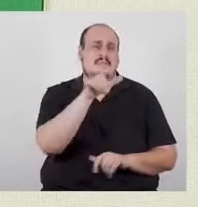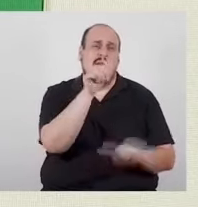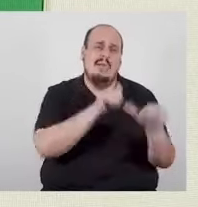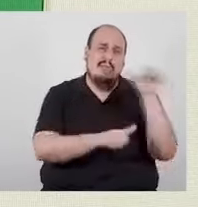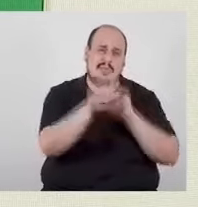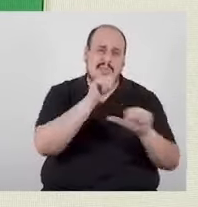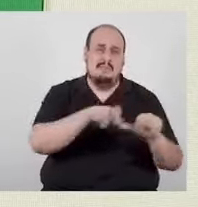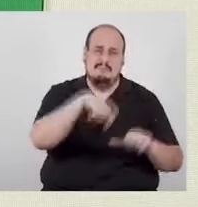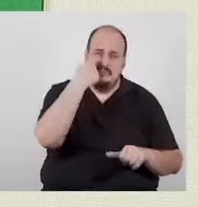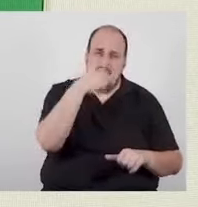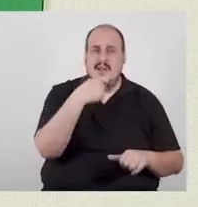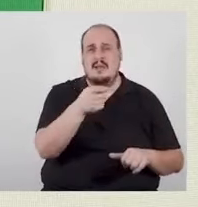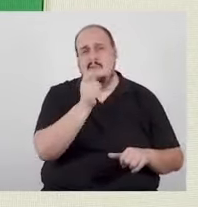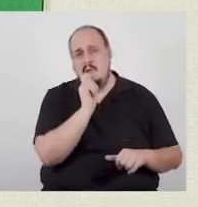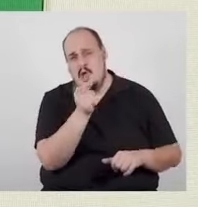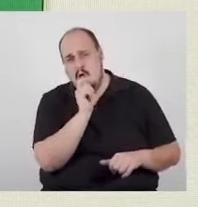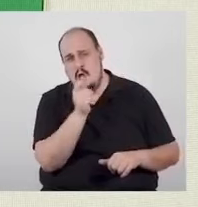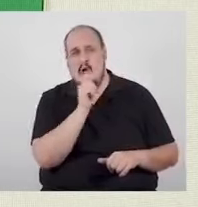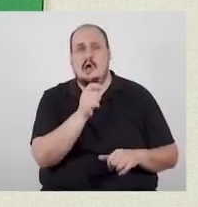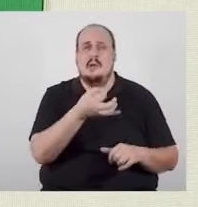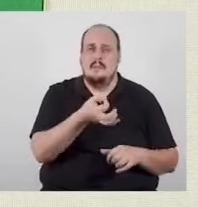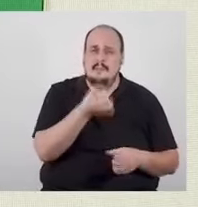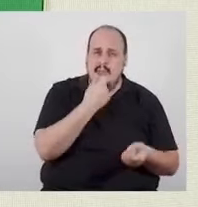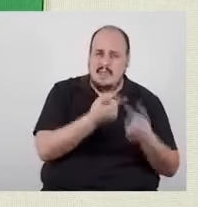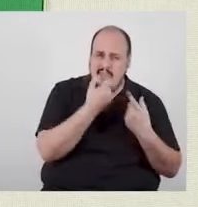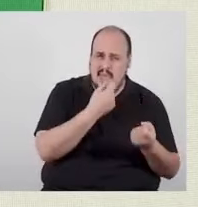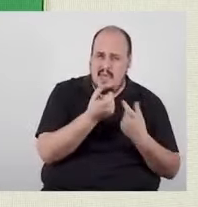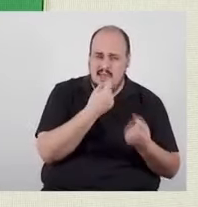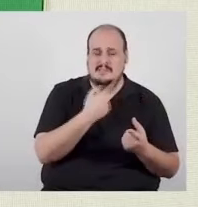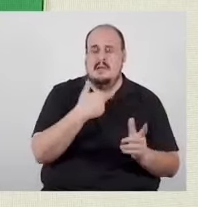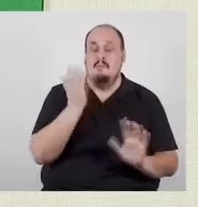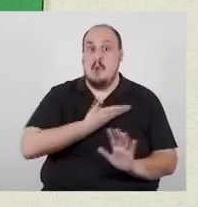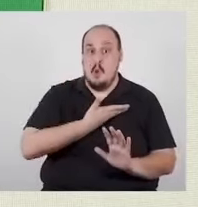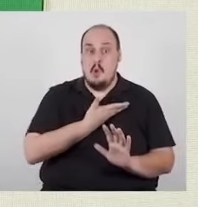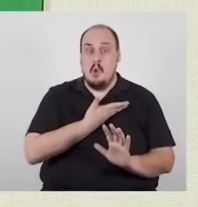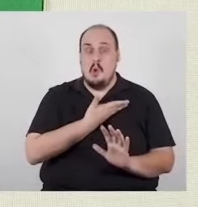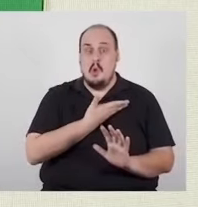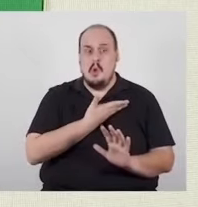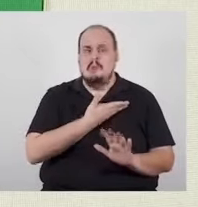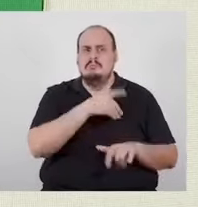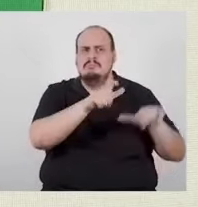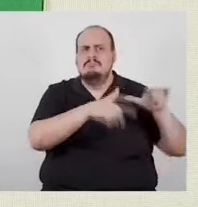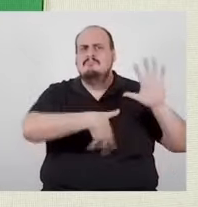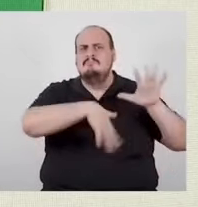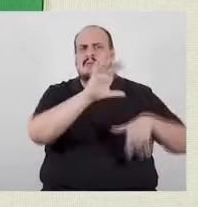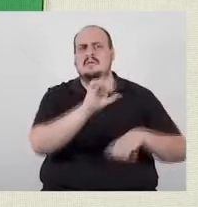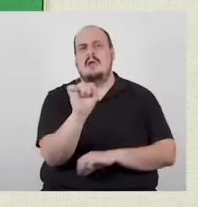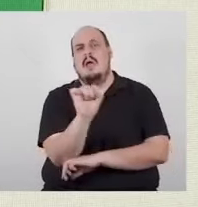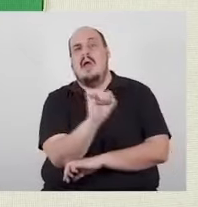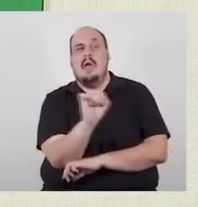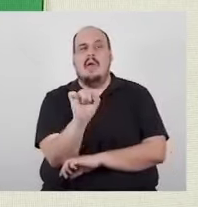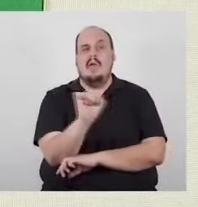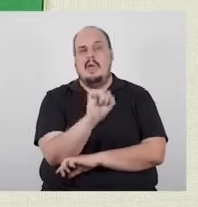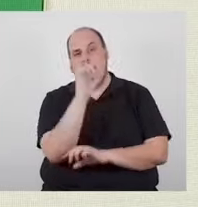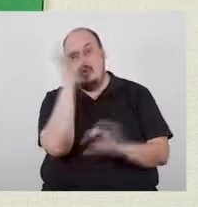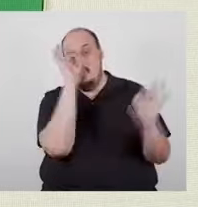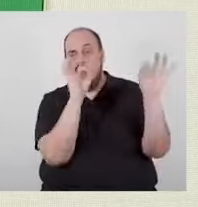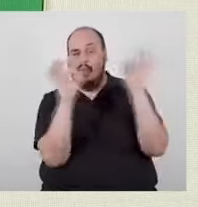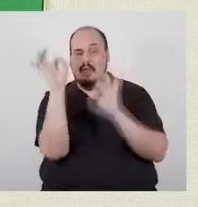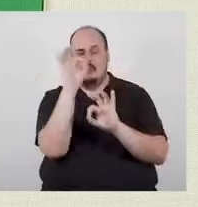chupan, toman merca, fuman porro, toman pastillas y les pega, casi todos hemos manejado en algún momento en pedo.